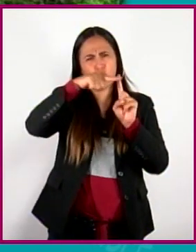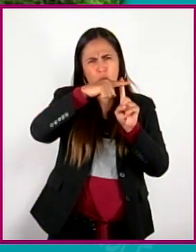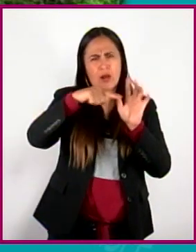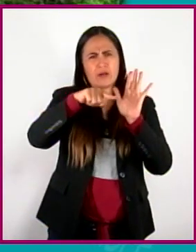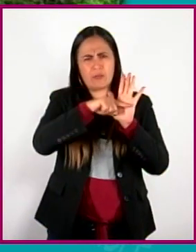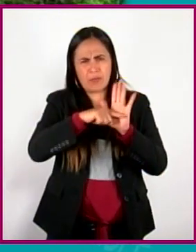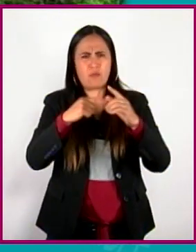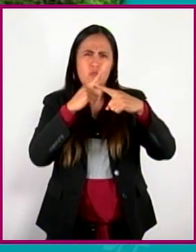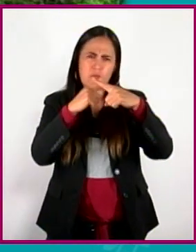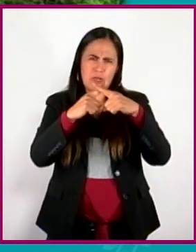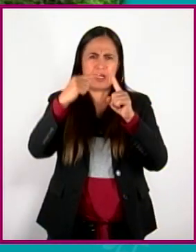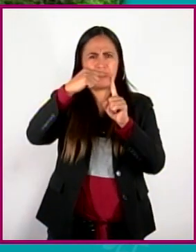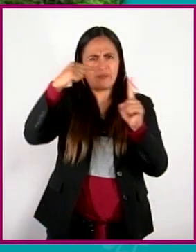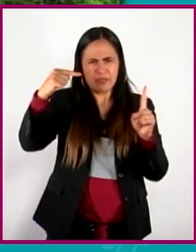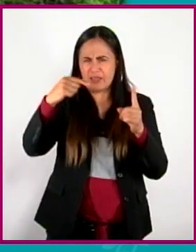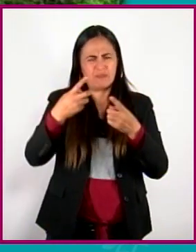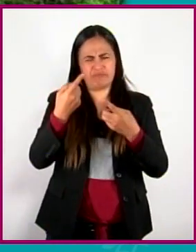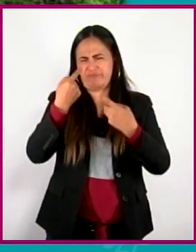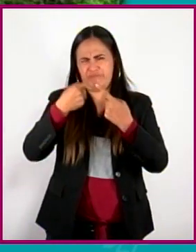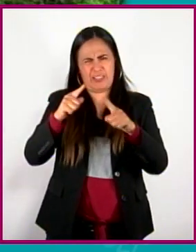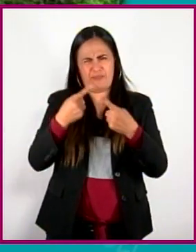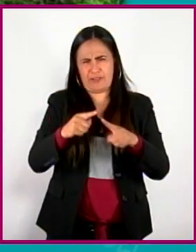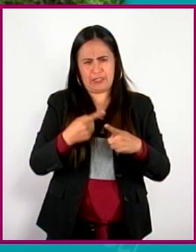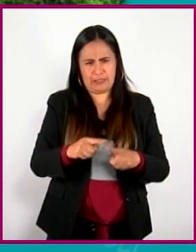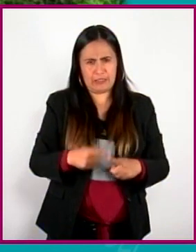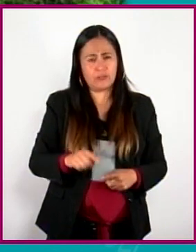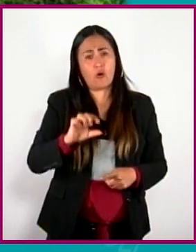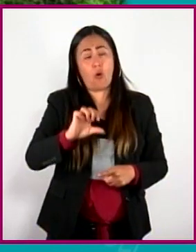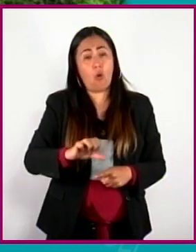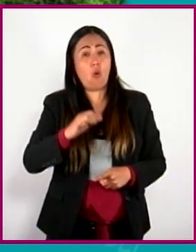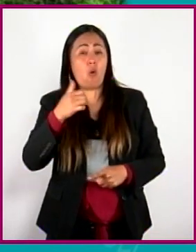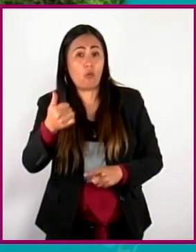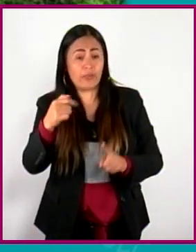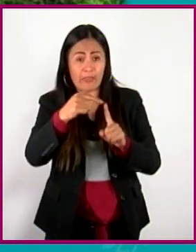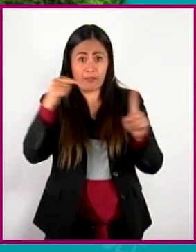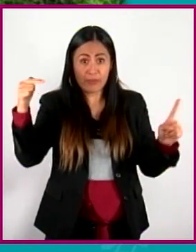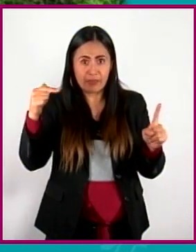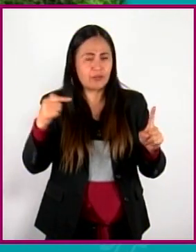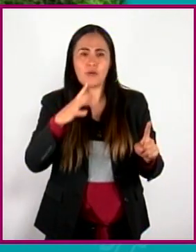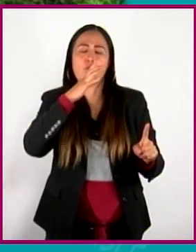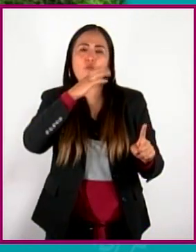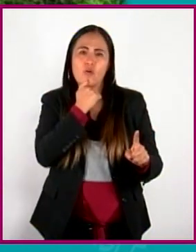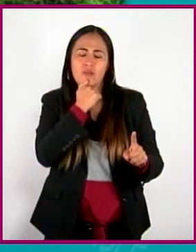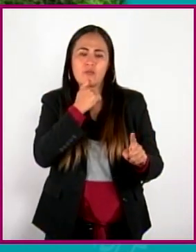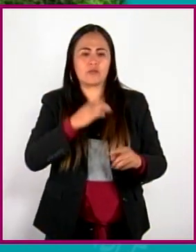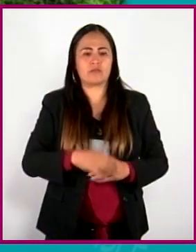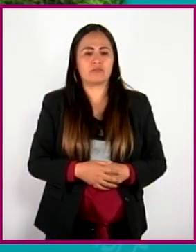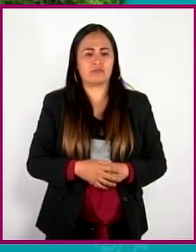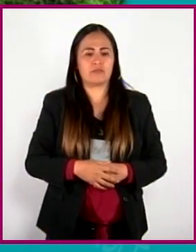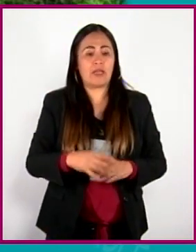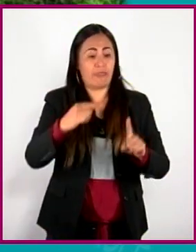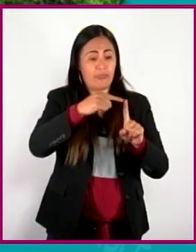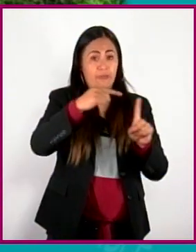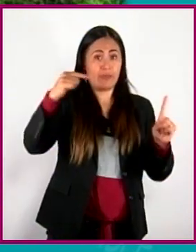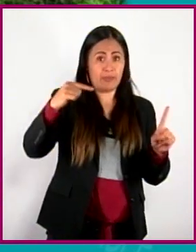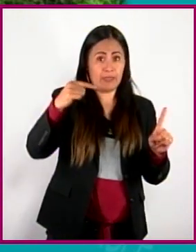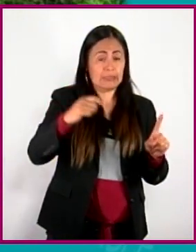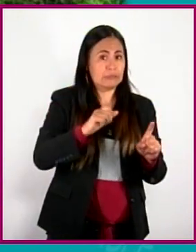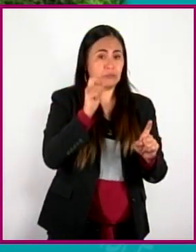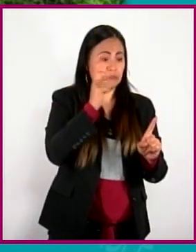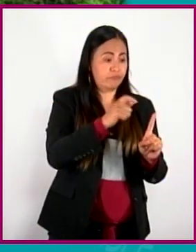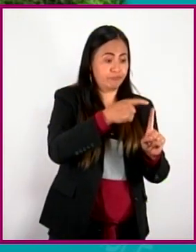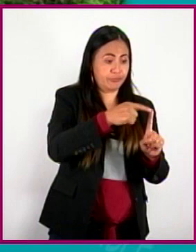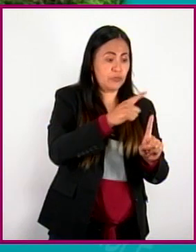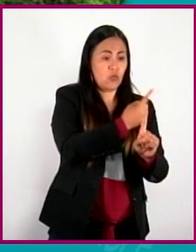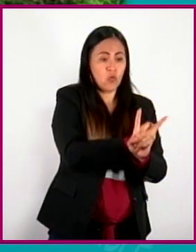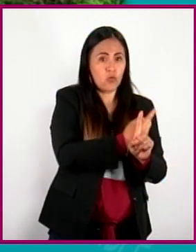restar, multiplicar, y la que normalmente no podemos hacer con enteros, que es dividir, ¿no? No siempre al dividir enteros obtenemos un entero,